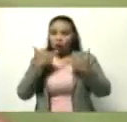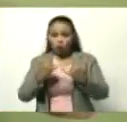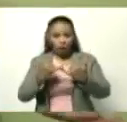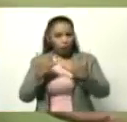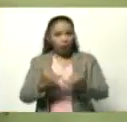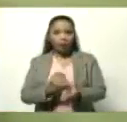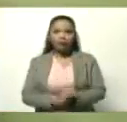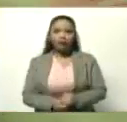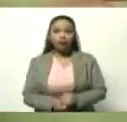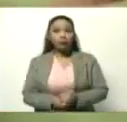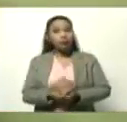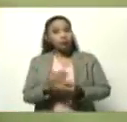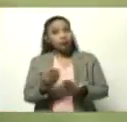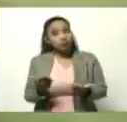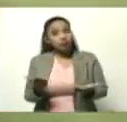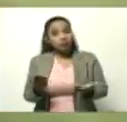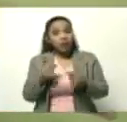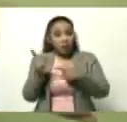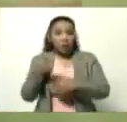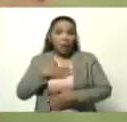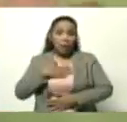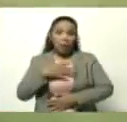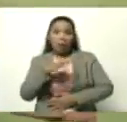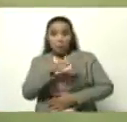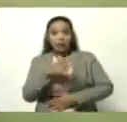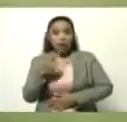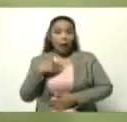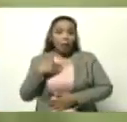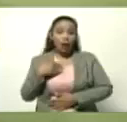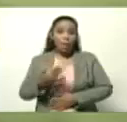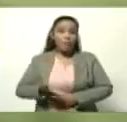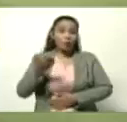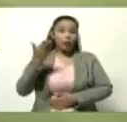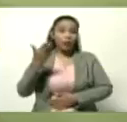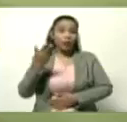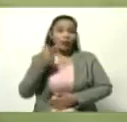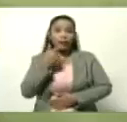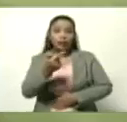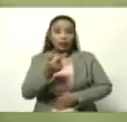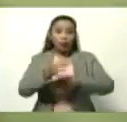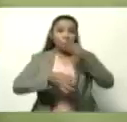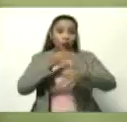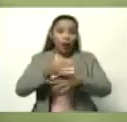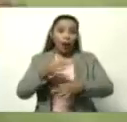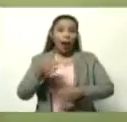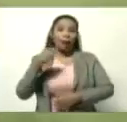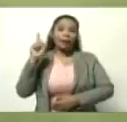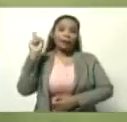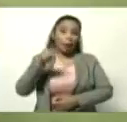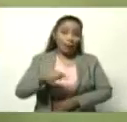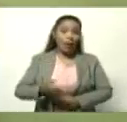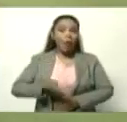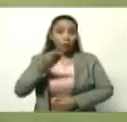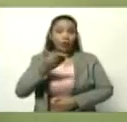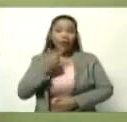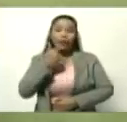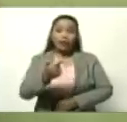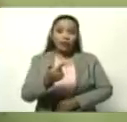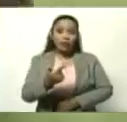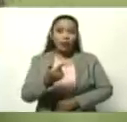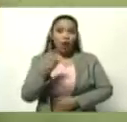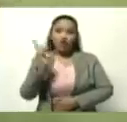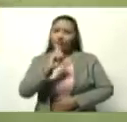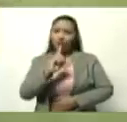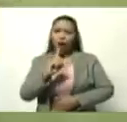y eso me parece que es importante recalcar pero me parece importante recalcar que no es un terreno